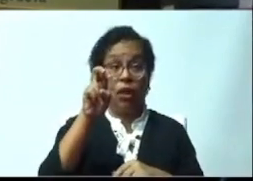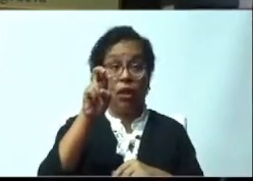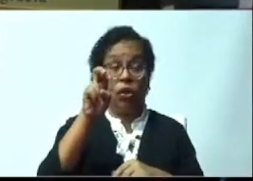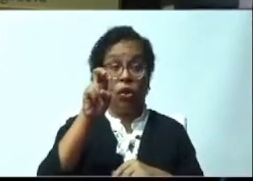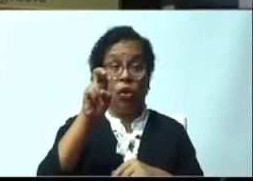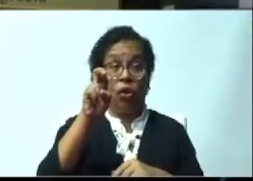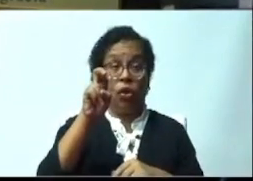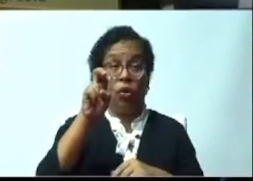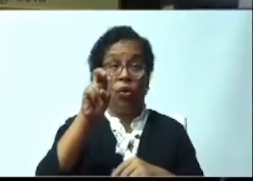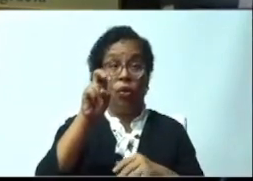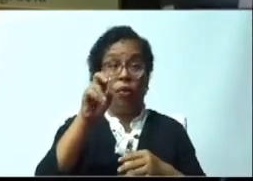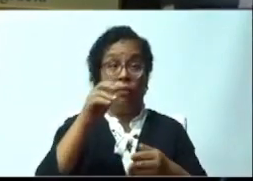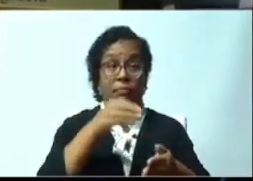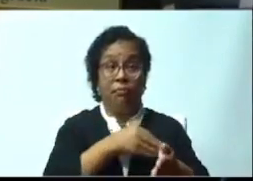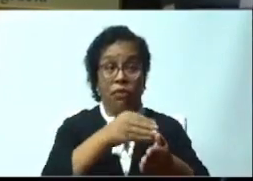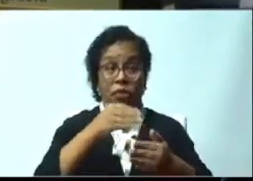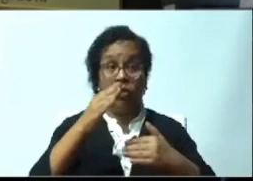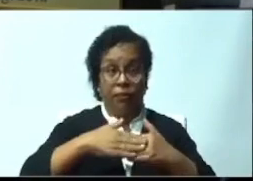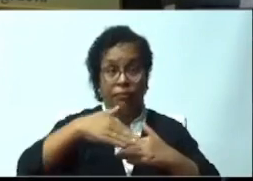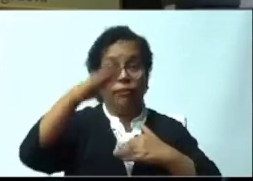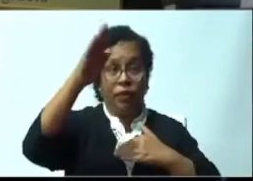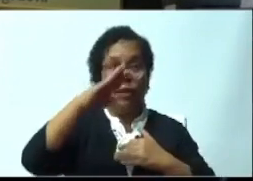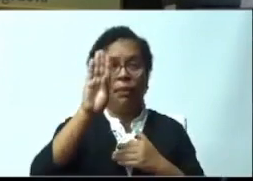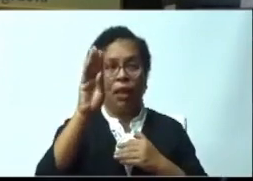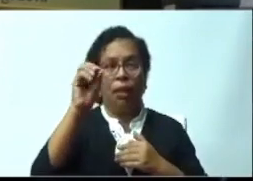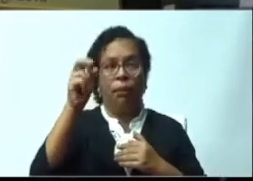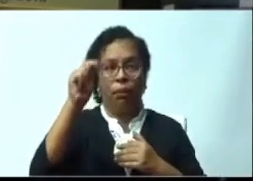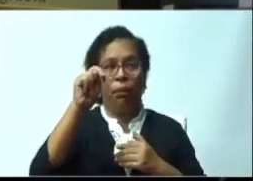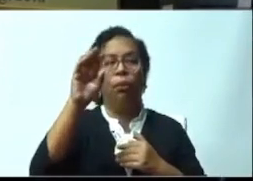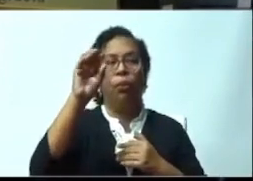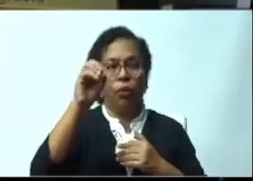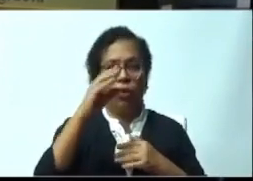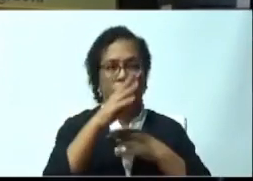291.528.49 de colocación de bonos. En el 2022,